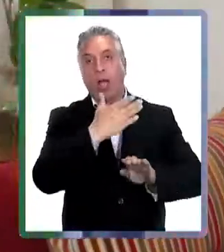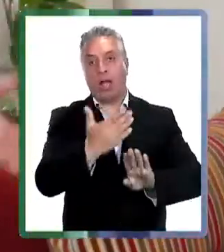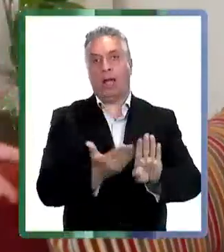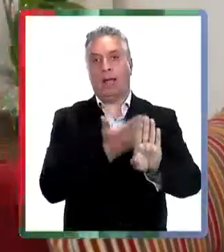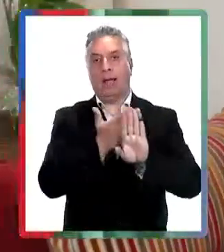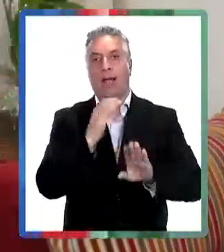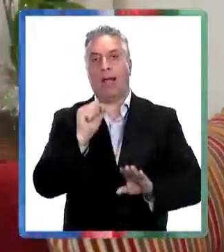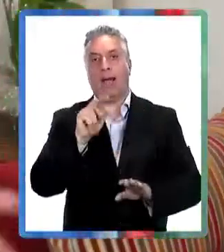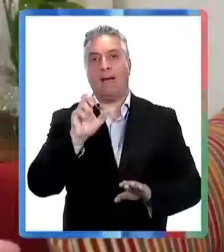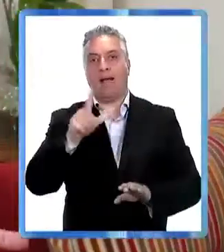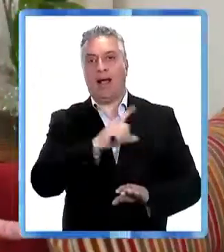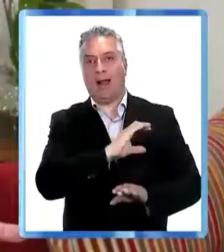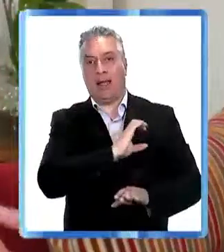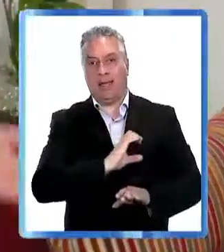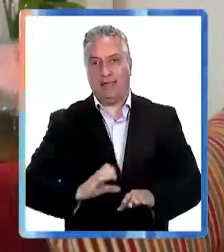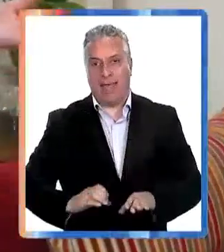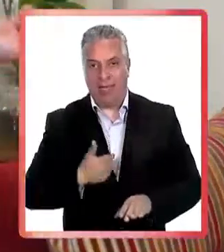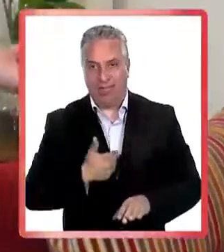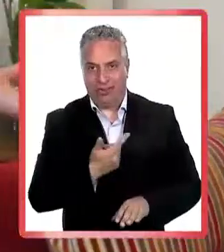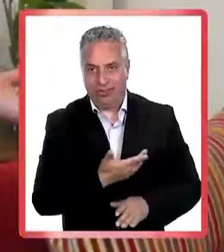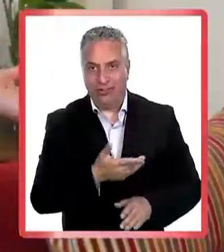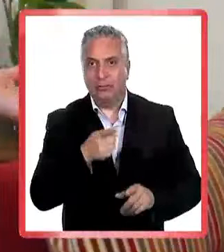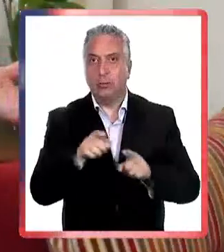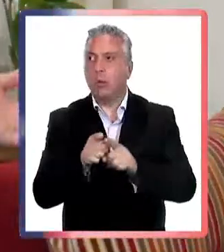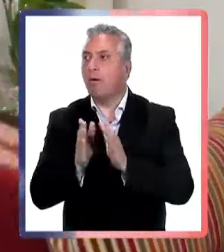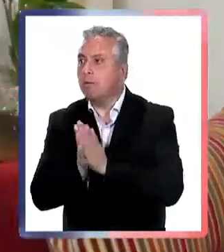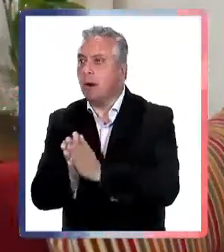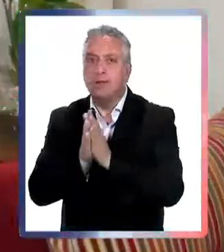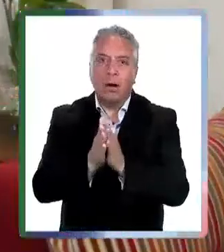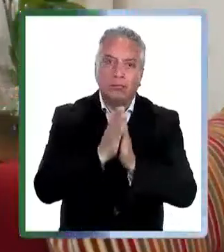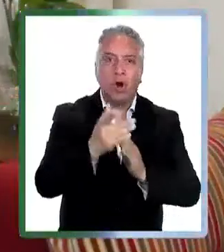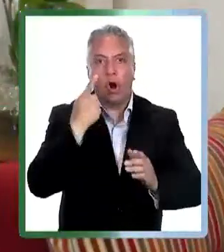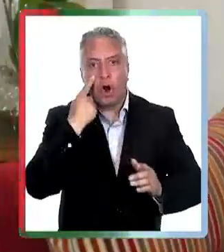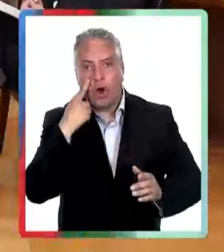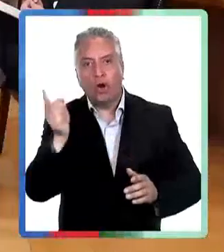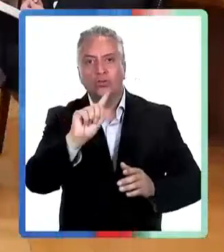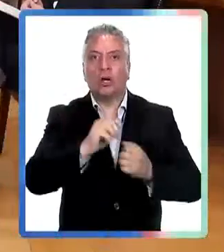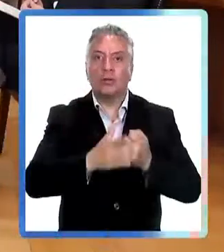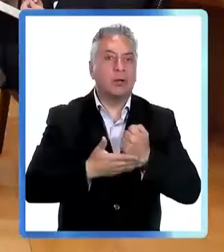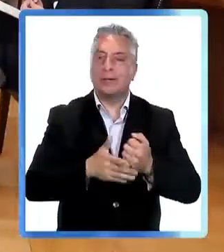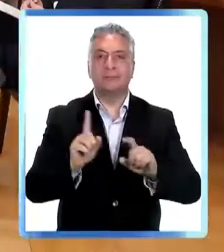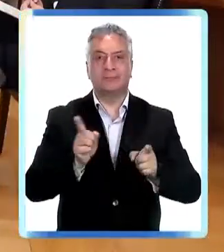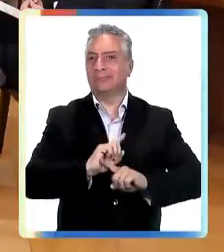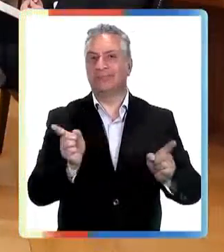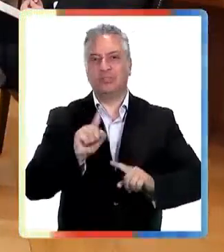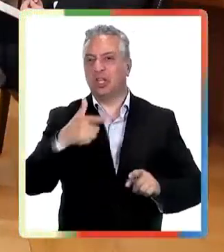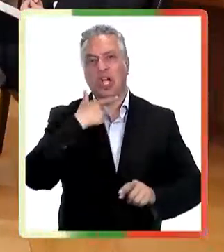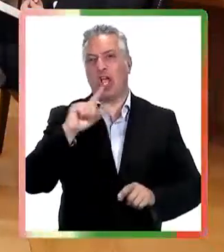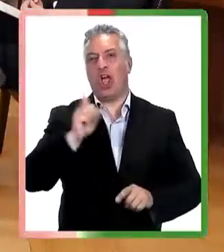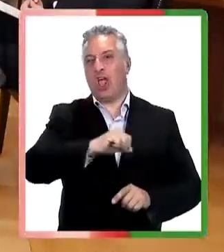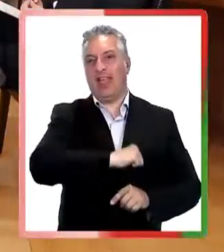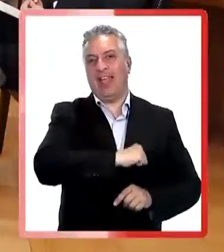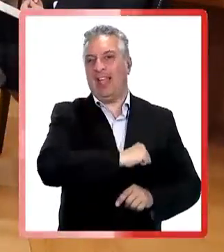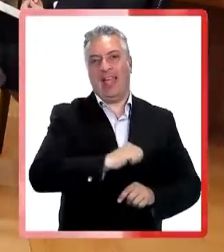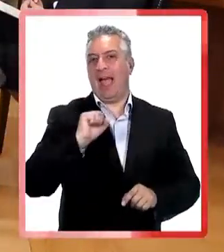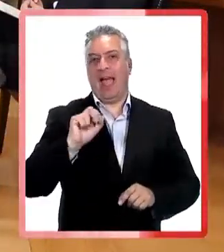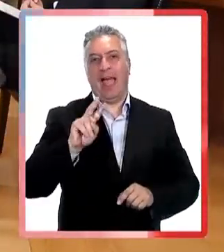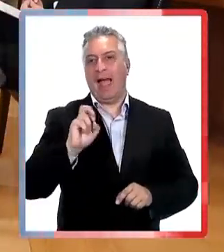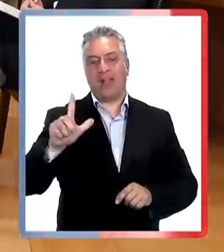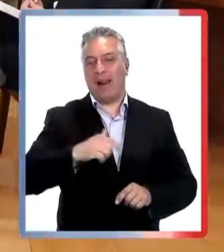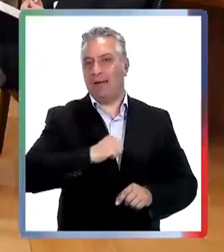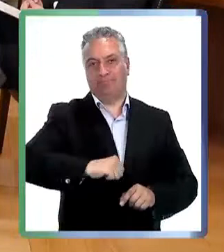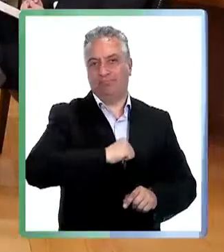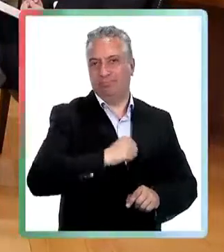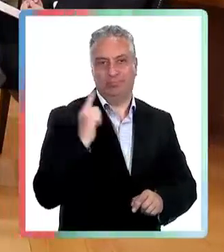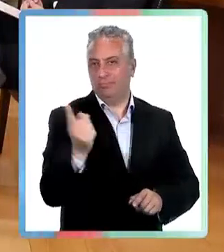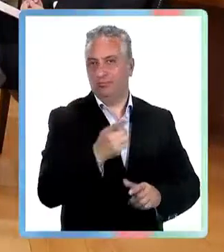aval del Estado. Así no tiene que empezar a pedirle favores a los conocidos sírveme de aval, que ya nadie quiere naturalmente